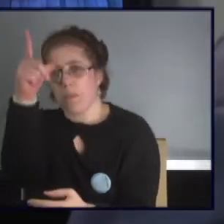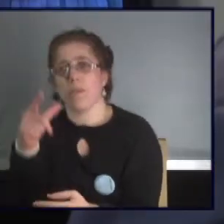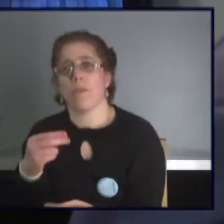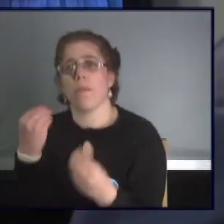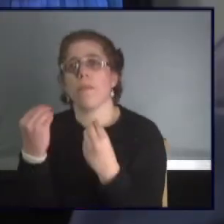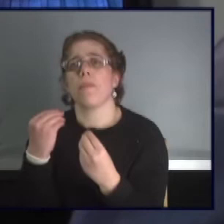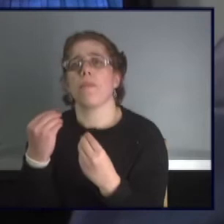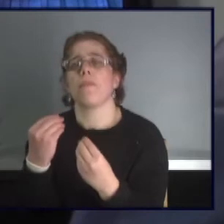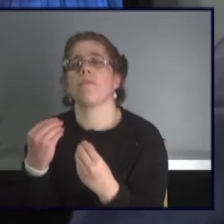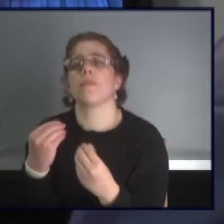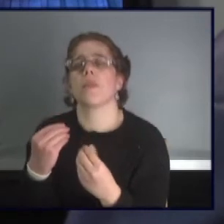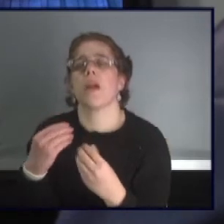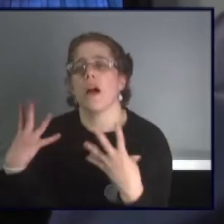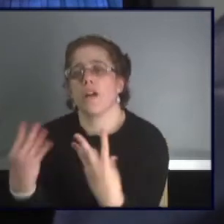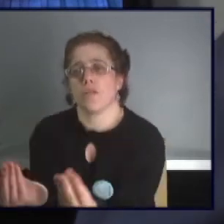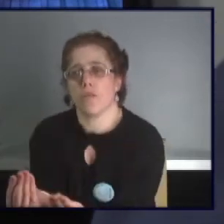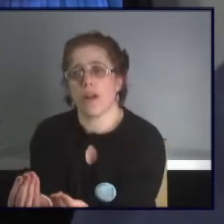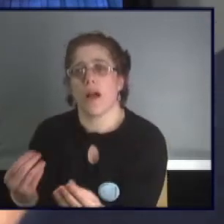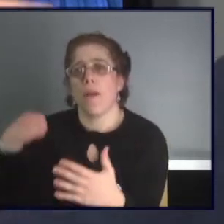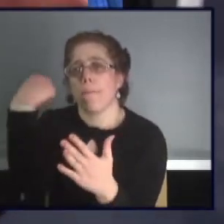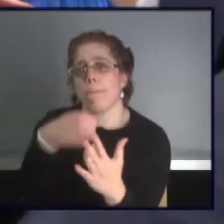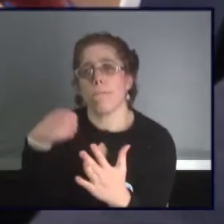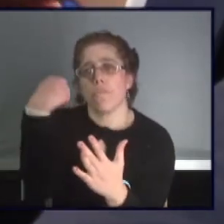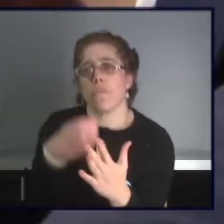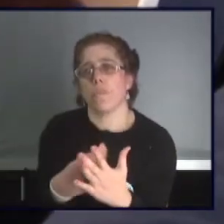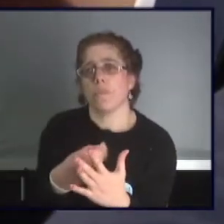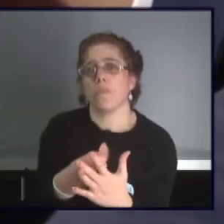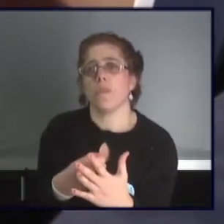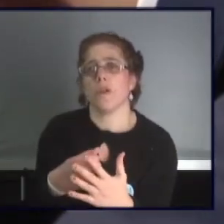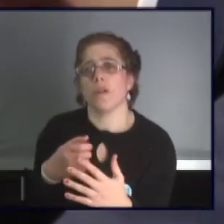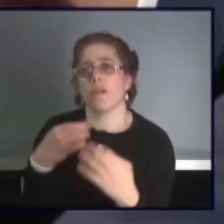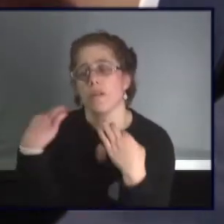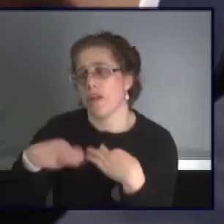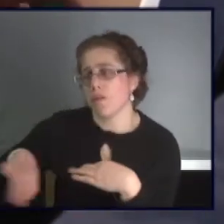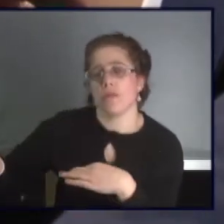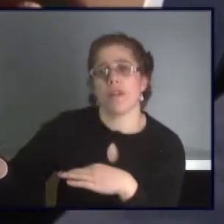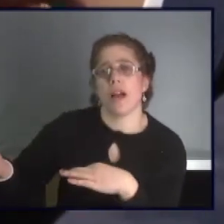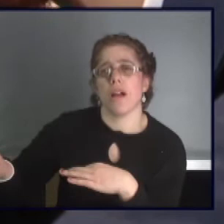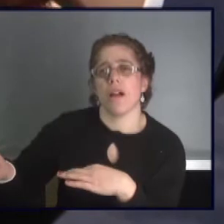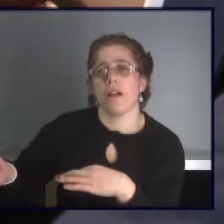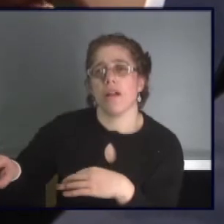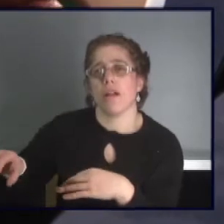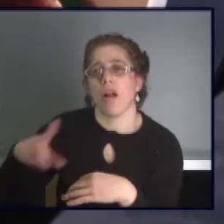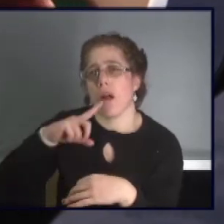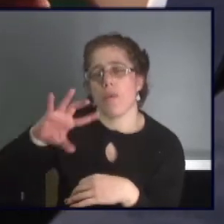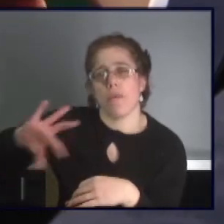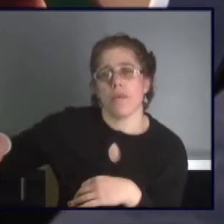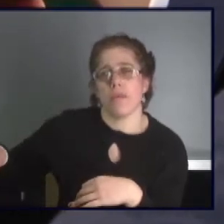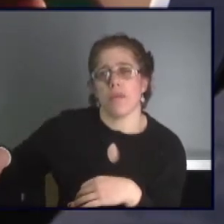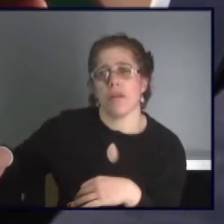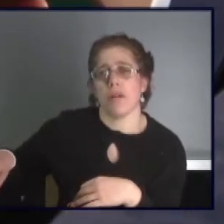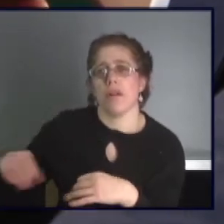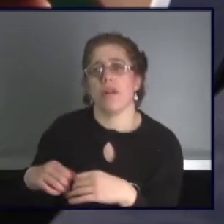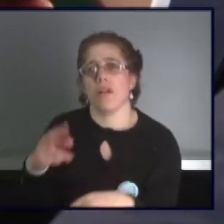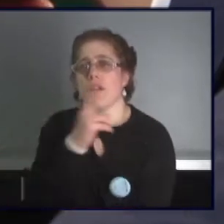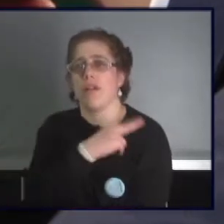puedan este para que puedan denunciar a sus jefes los abusos de sus jefes y